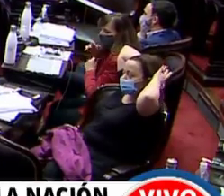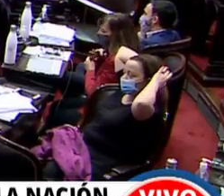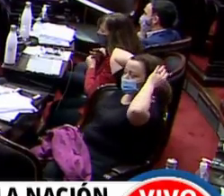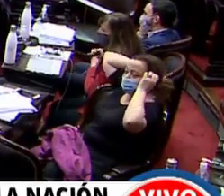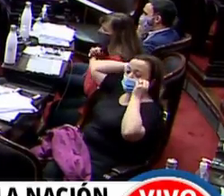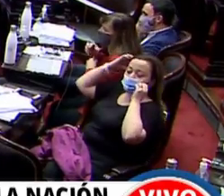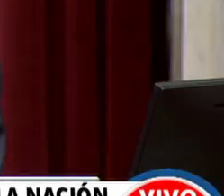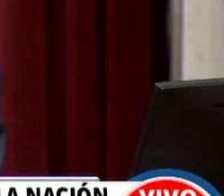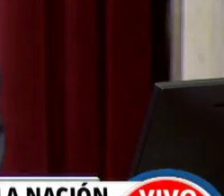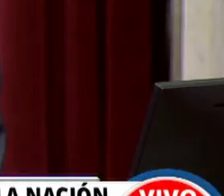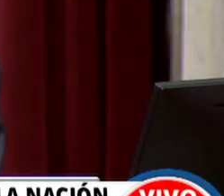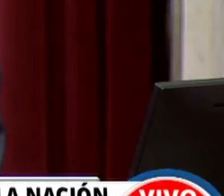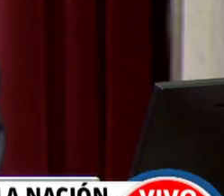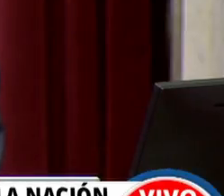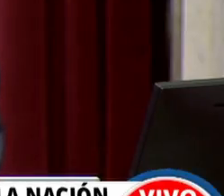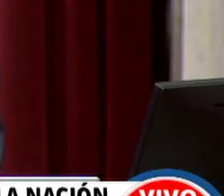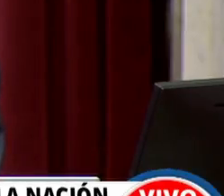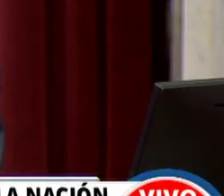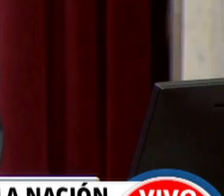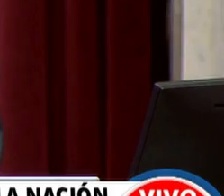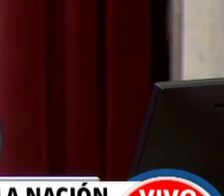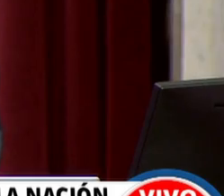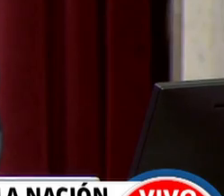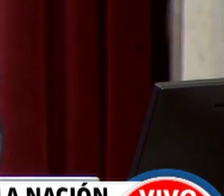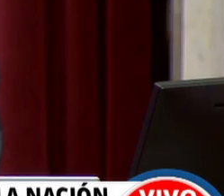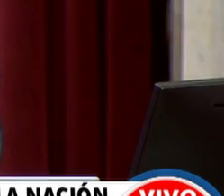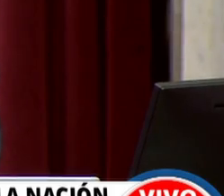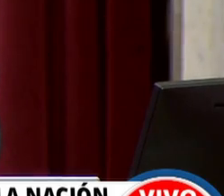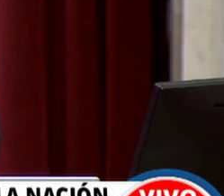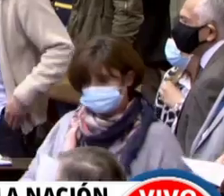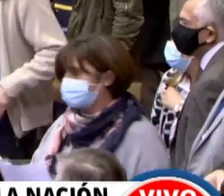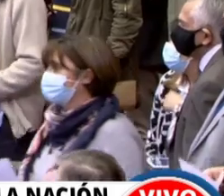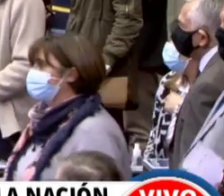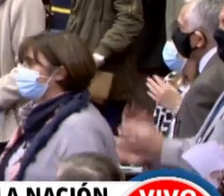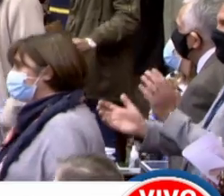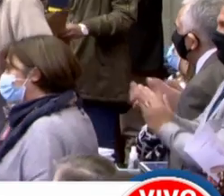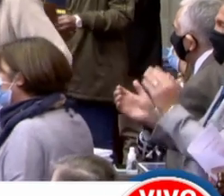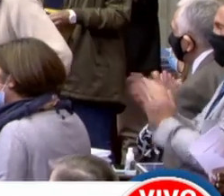un gusto haber compartido estos años de trabajo con ustedes diputado la verdad un gusto